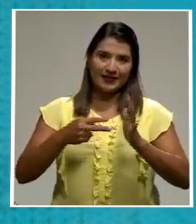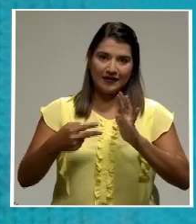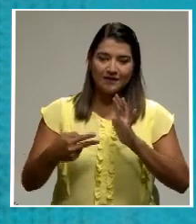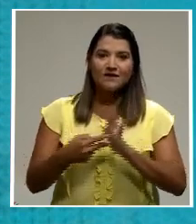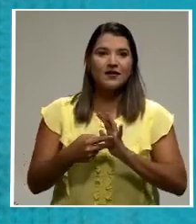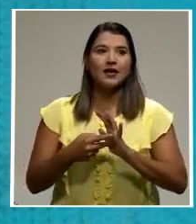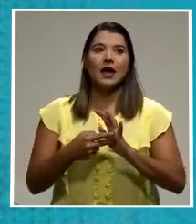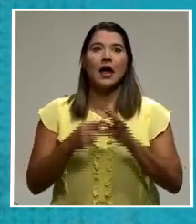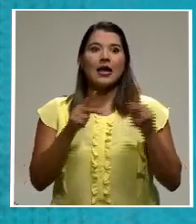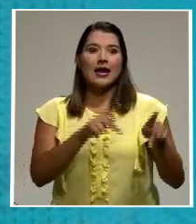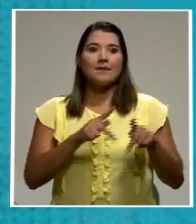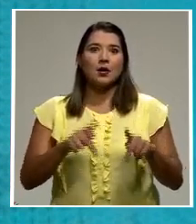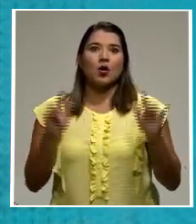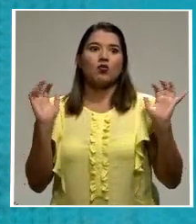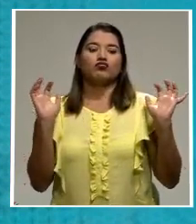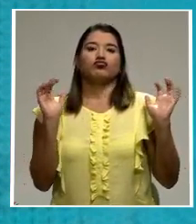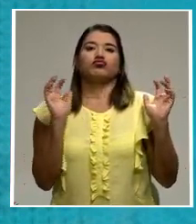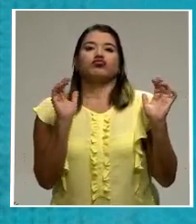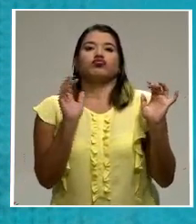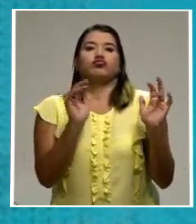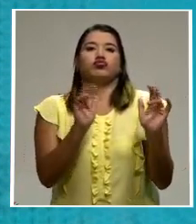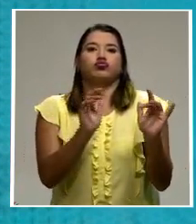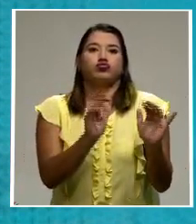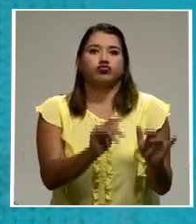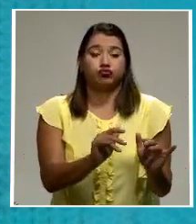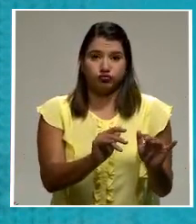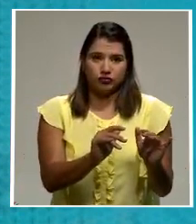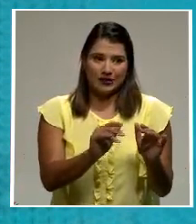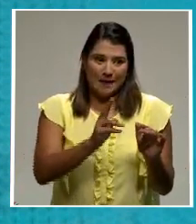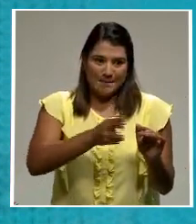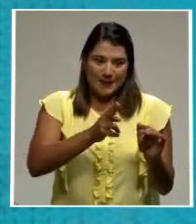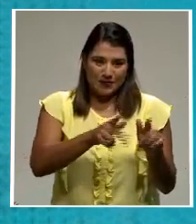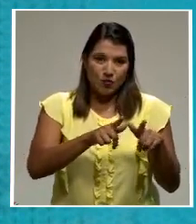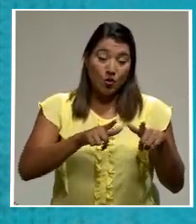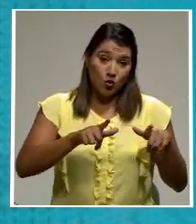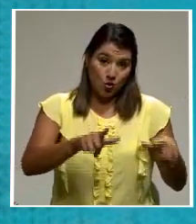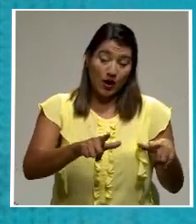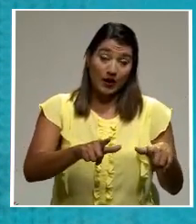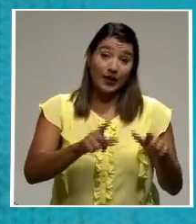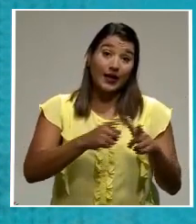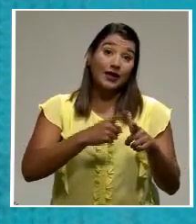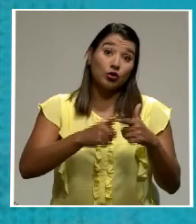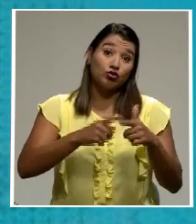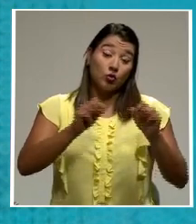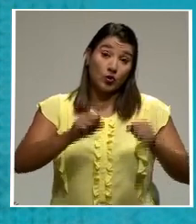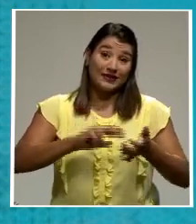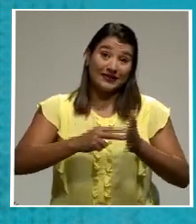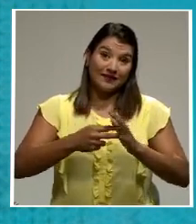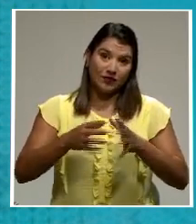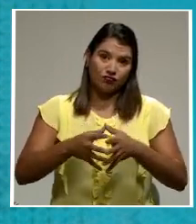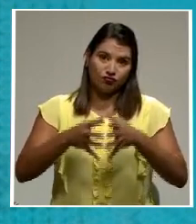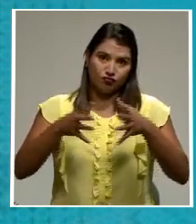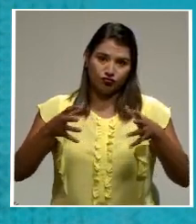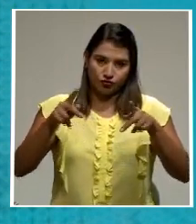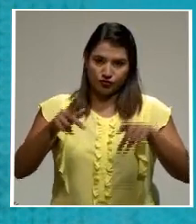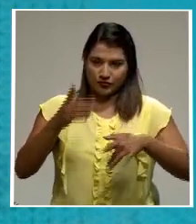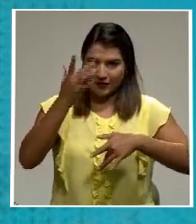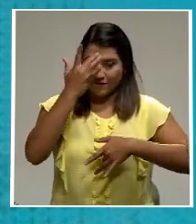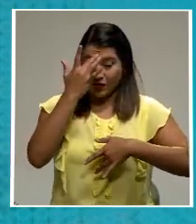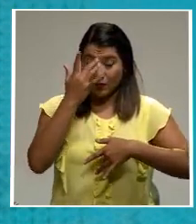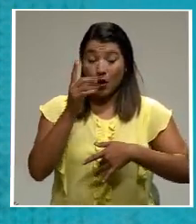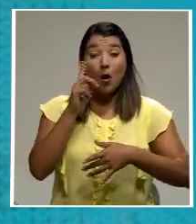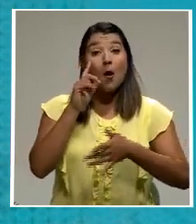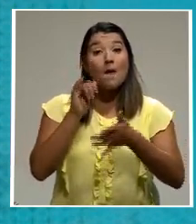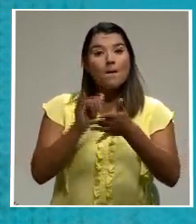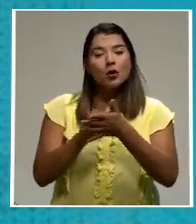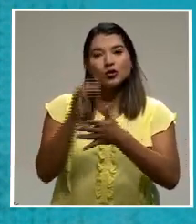estrés enorme en la transmisión de casos y eventual colapso hospitalario y aumento de la mortalidad. Igual sabemos, y por eso es que en la